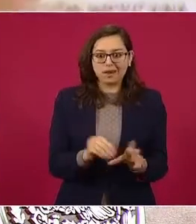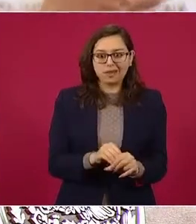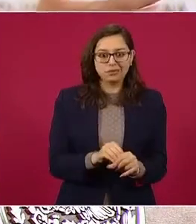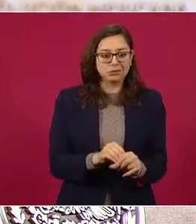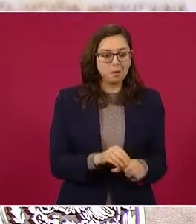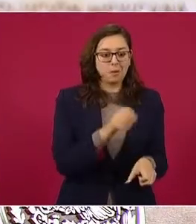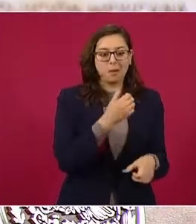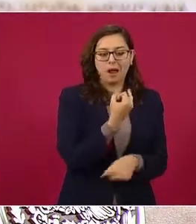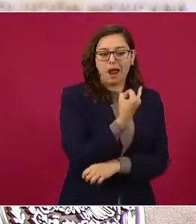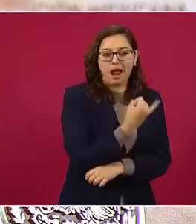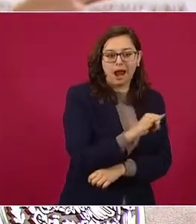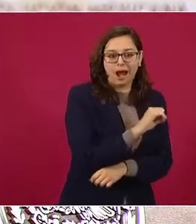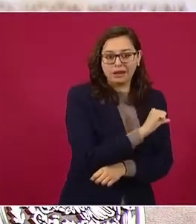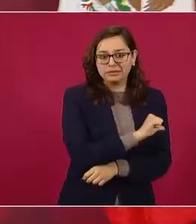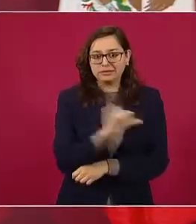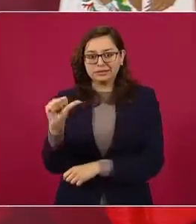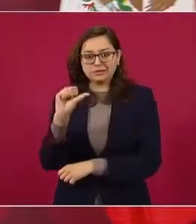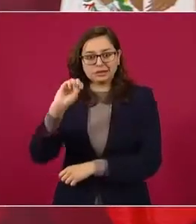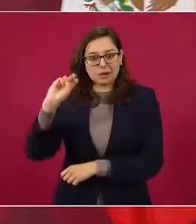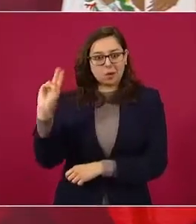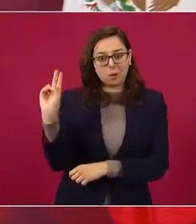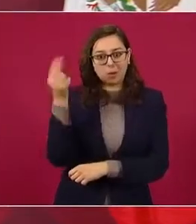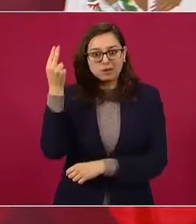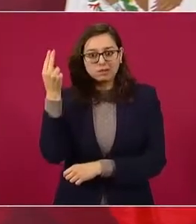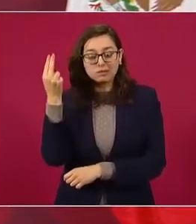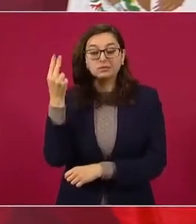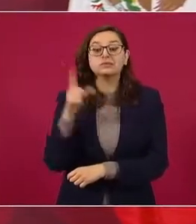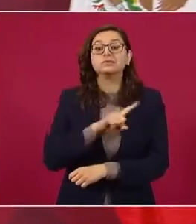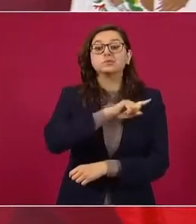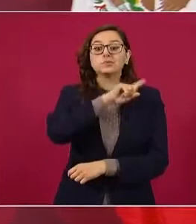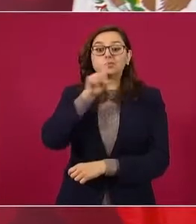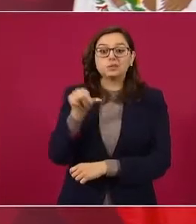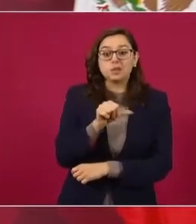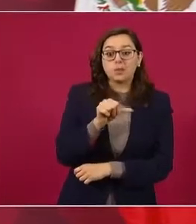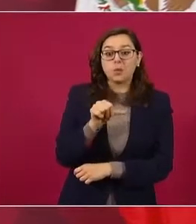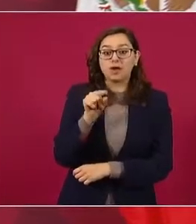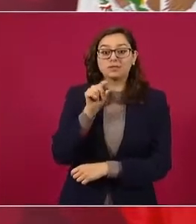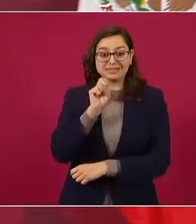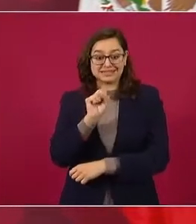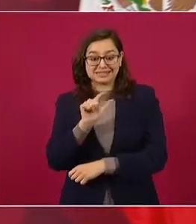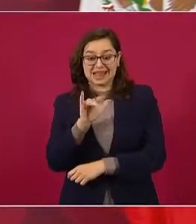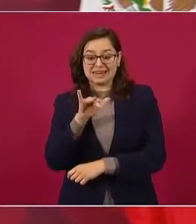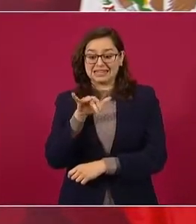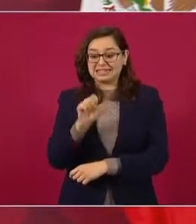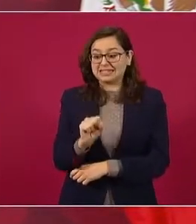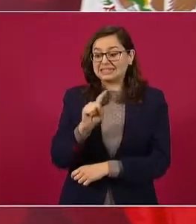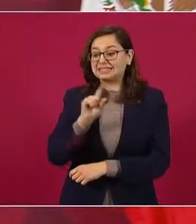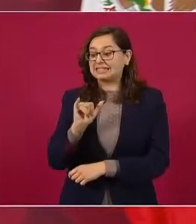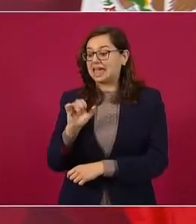en el mercado la educación media superior y la educación superior.